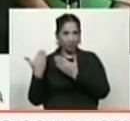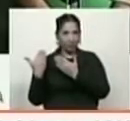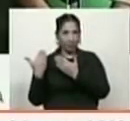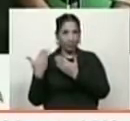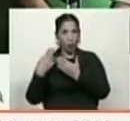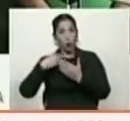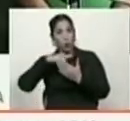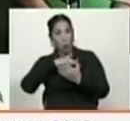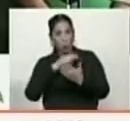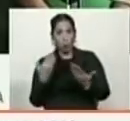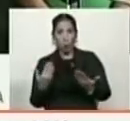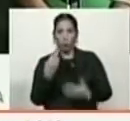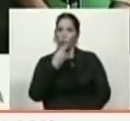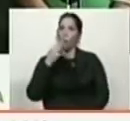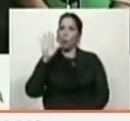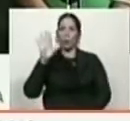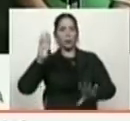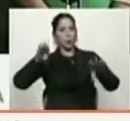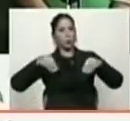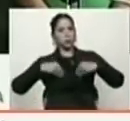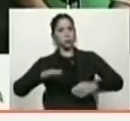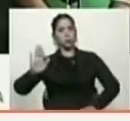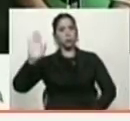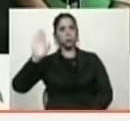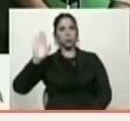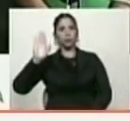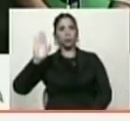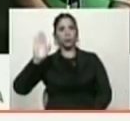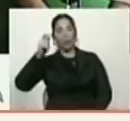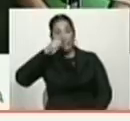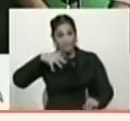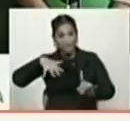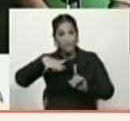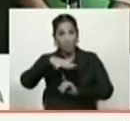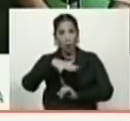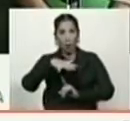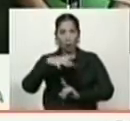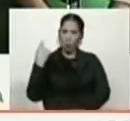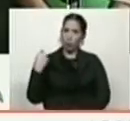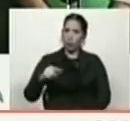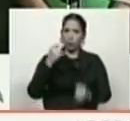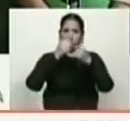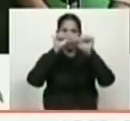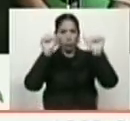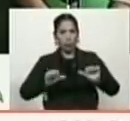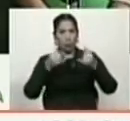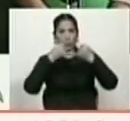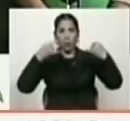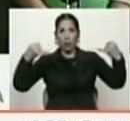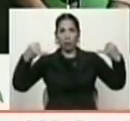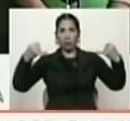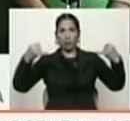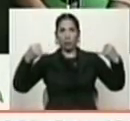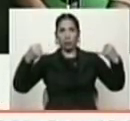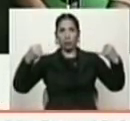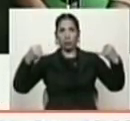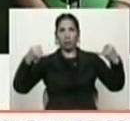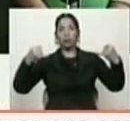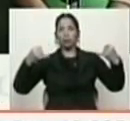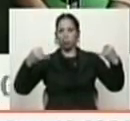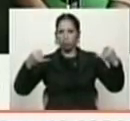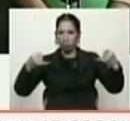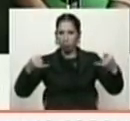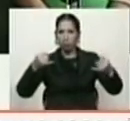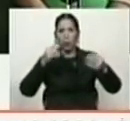aquí nuestro compromiso para que el pueblo tenga el sistema eléctrico que le sirve a